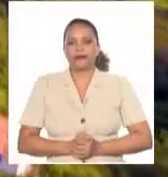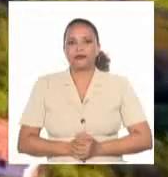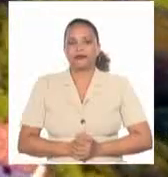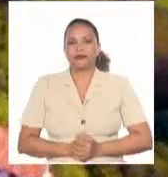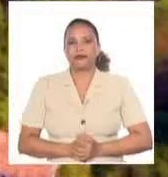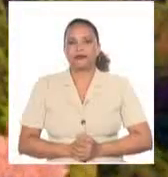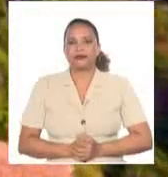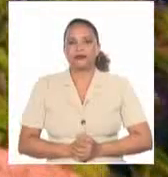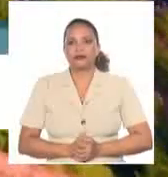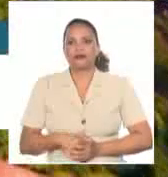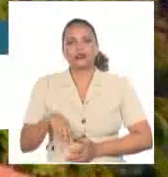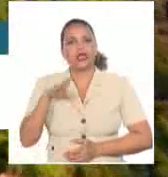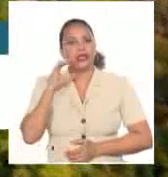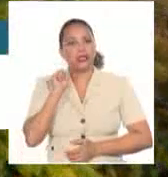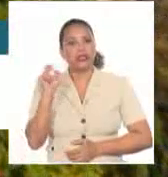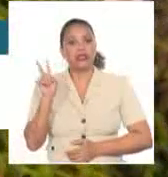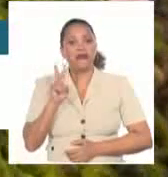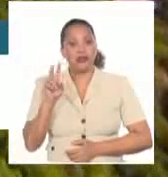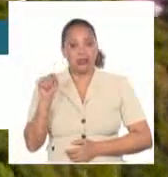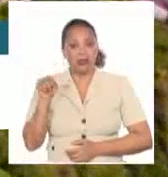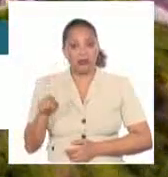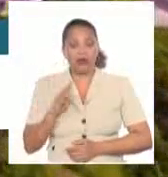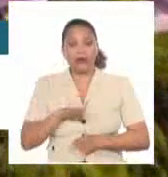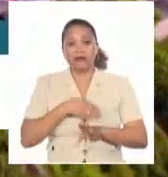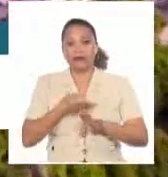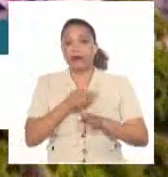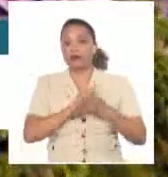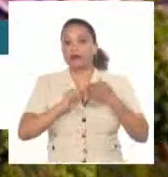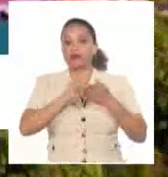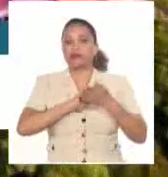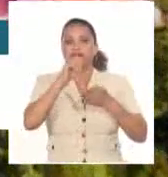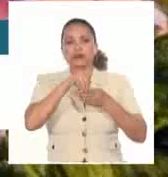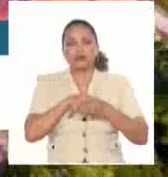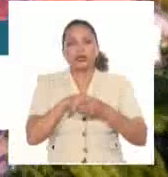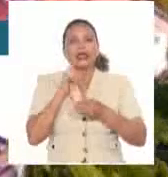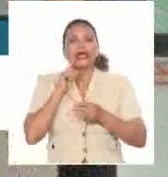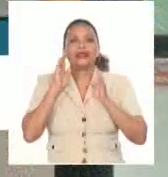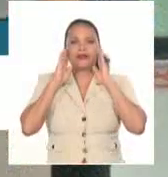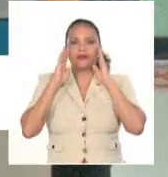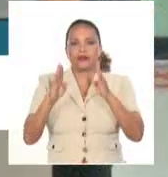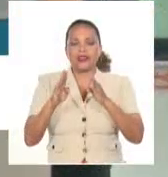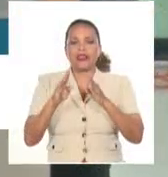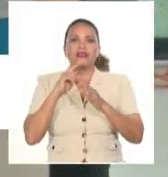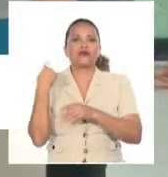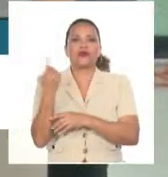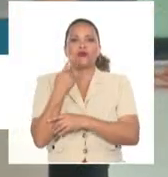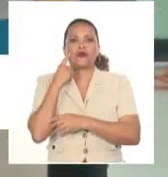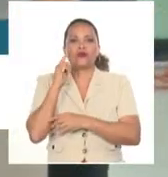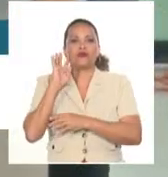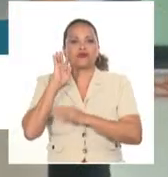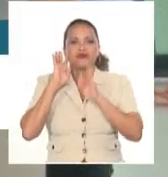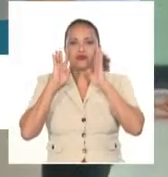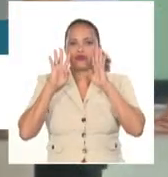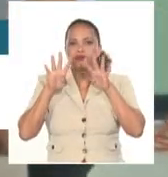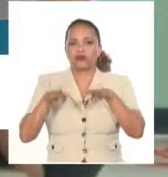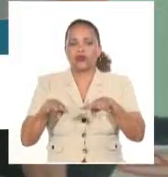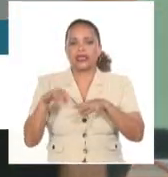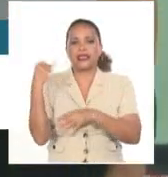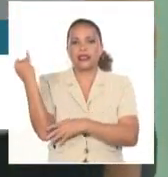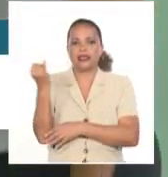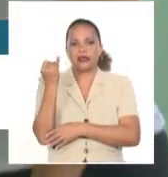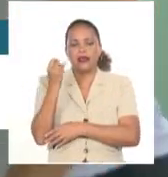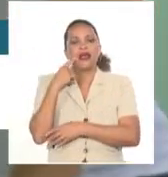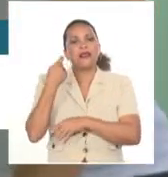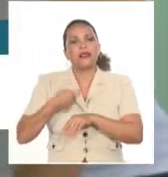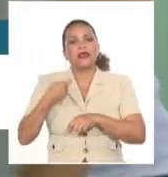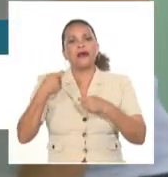Para entender a una Venezuela postelectoral, esa que ha sido centro de la mirada internacional, hay que analizar un contexto que va más allá de los